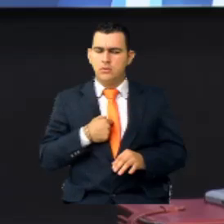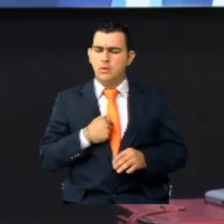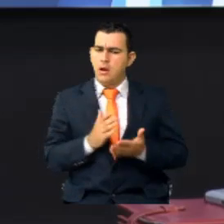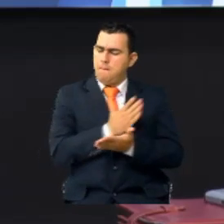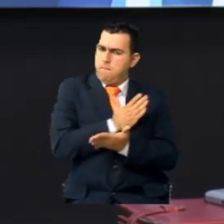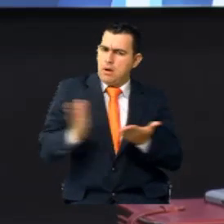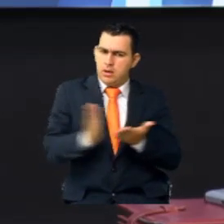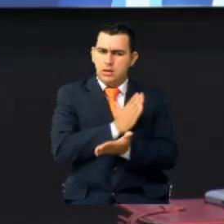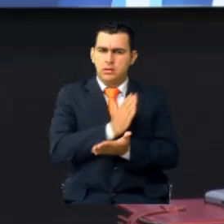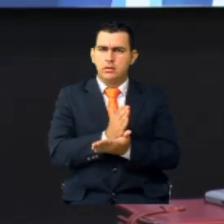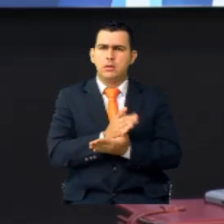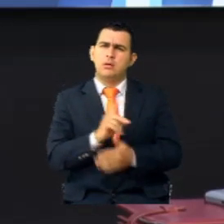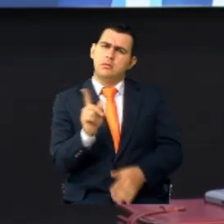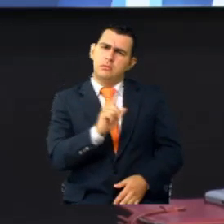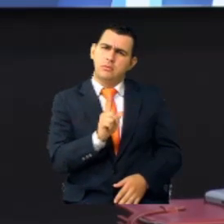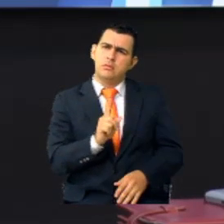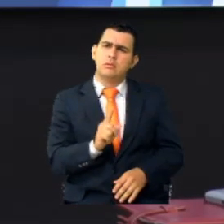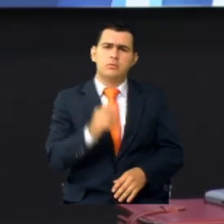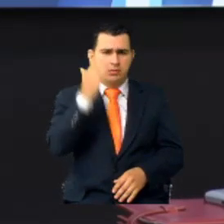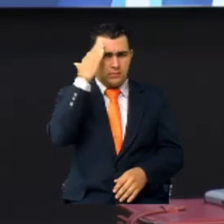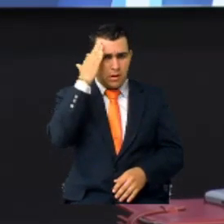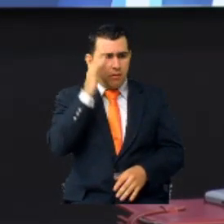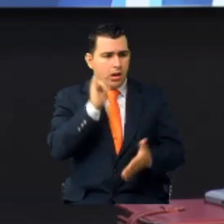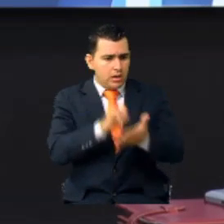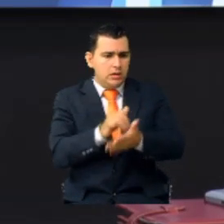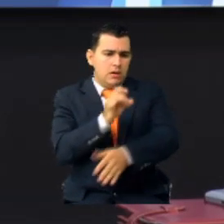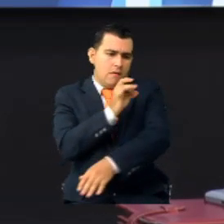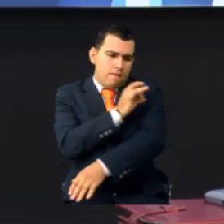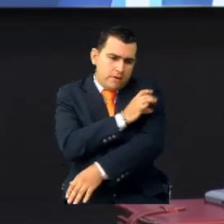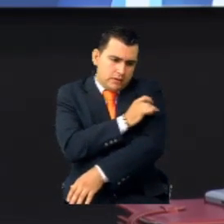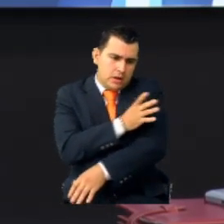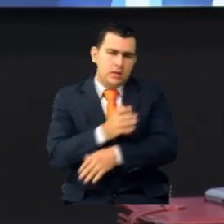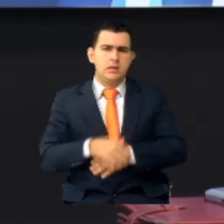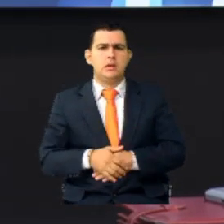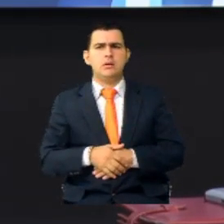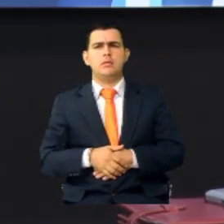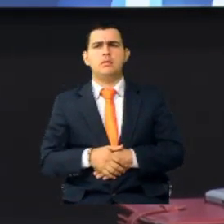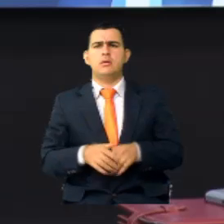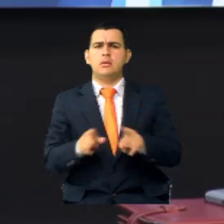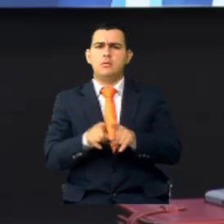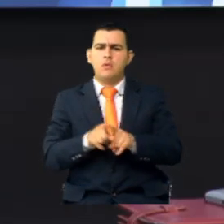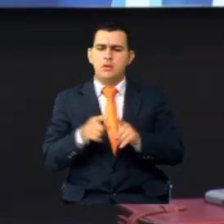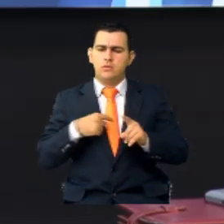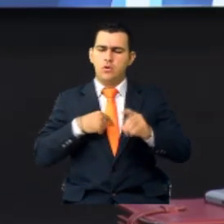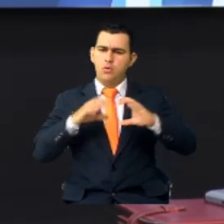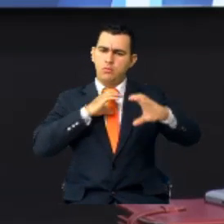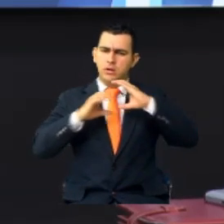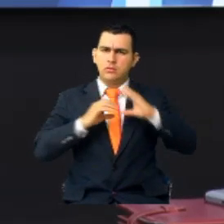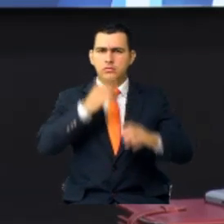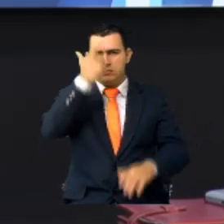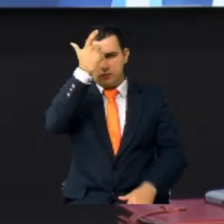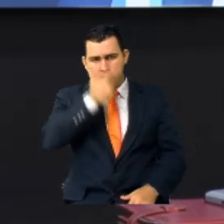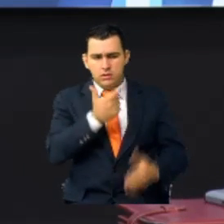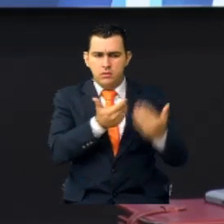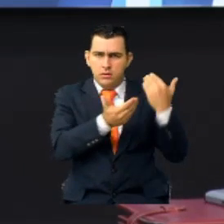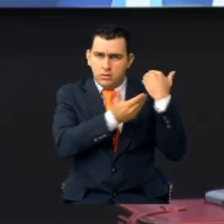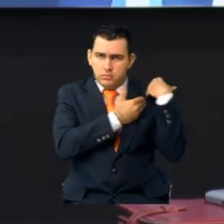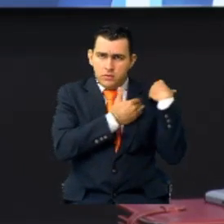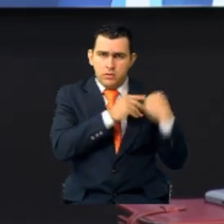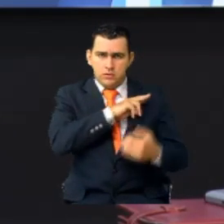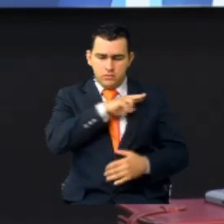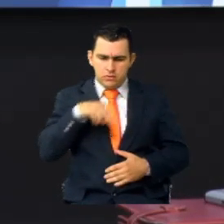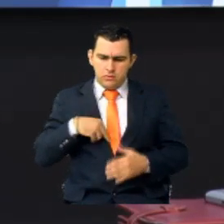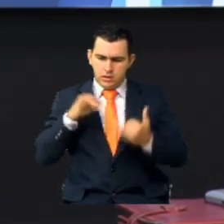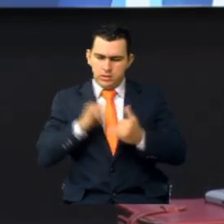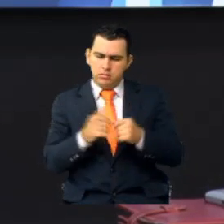instituciones, por eso está la Fiscalía General de la Nación. ¿Por qué usar un medio de comunicación serio y responsable? Que hemos tenido un debate serio